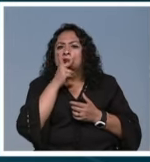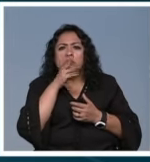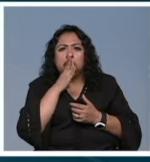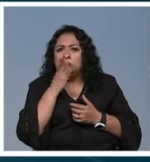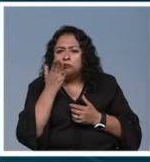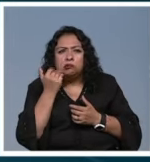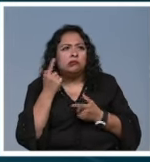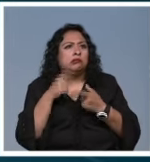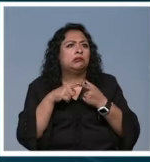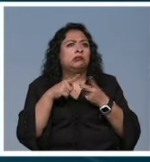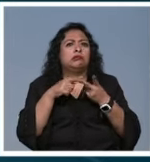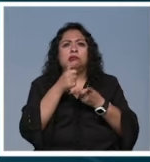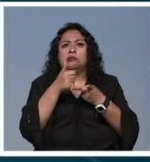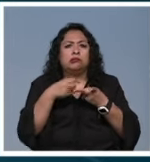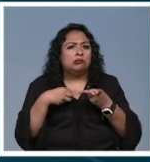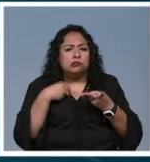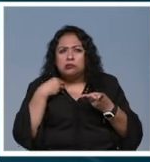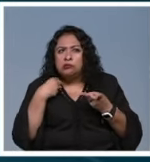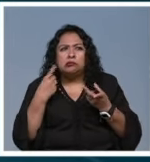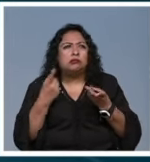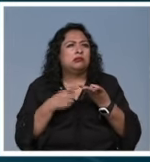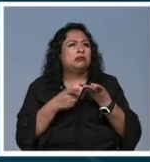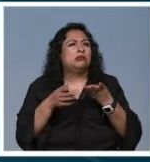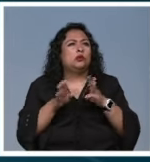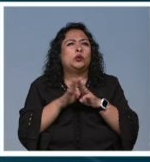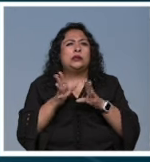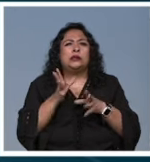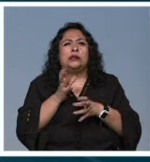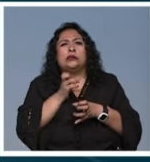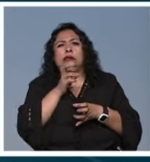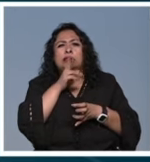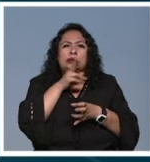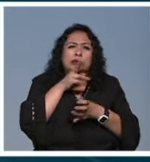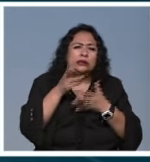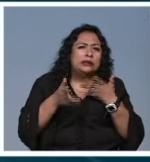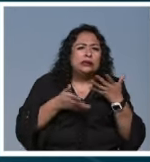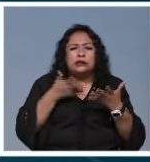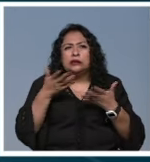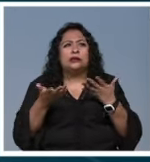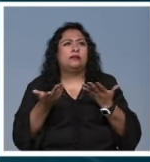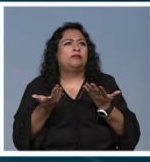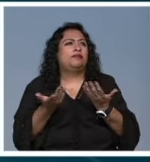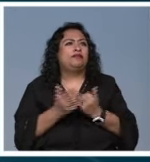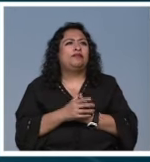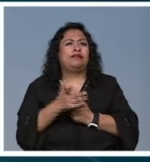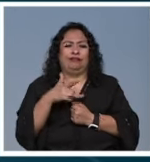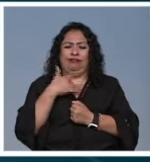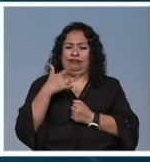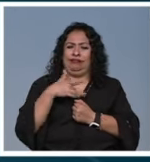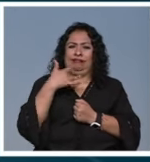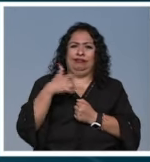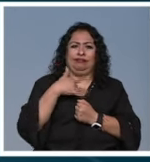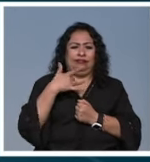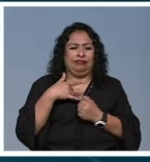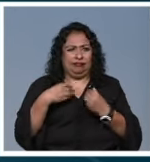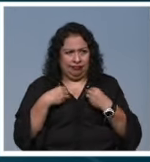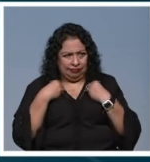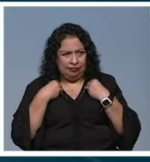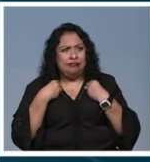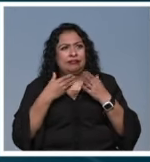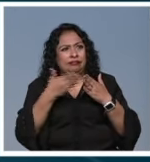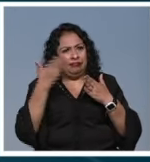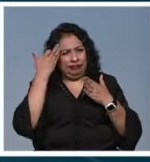sin la ciudad en la que vive, está como un poco angustiada por todas estas sensaciones que está viviendo durante